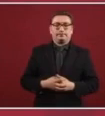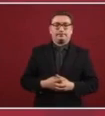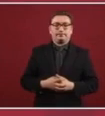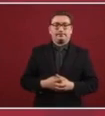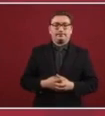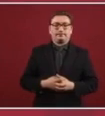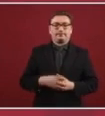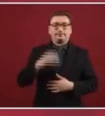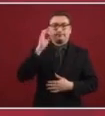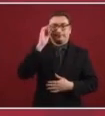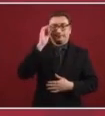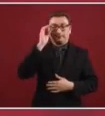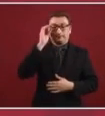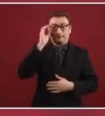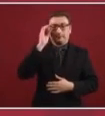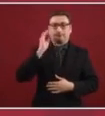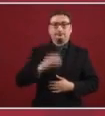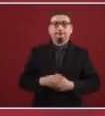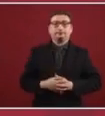no puede